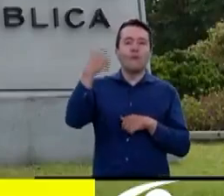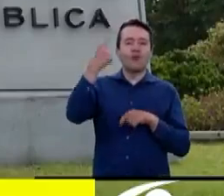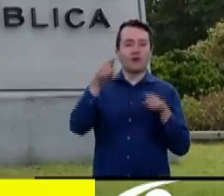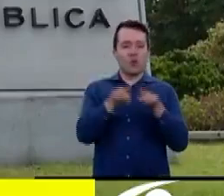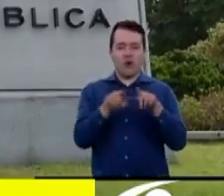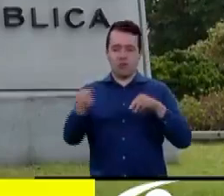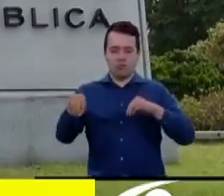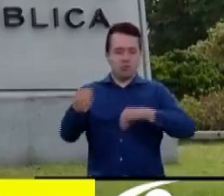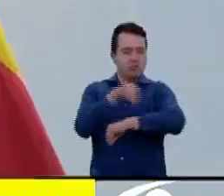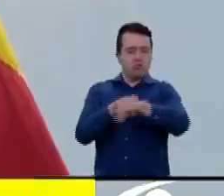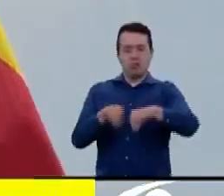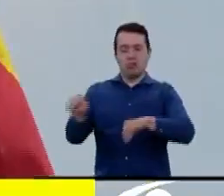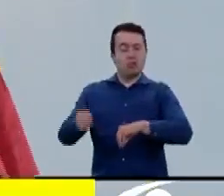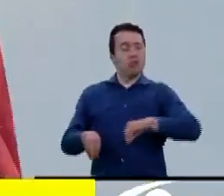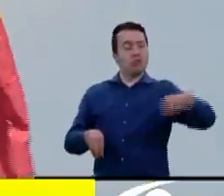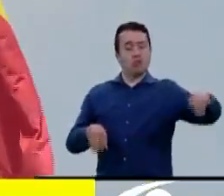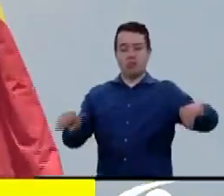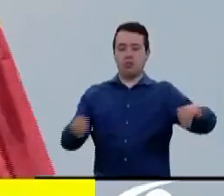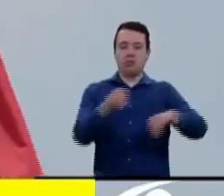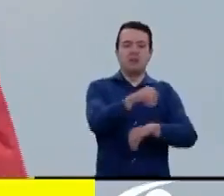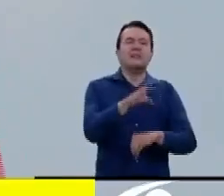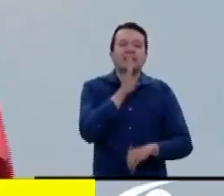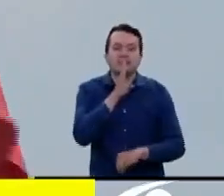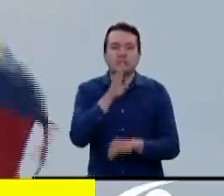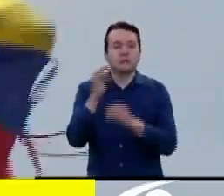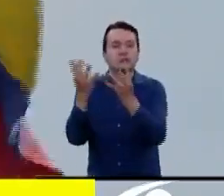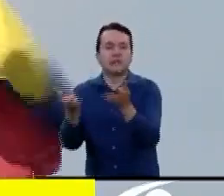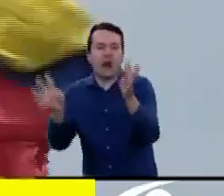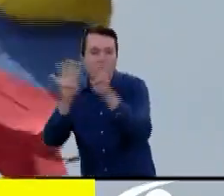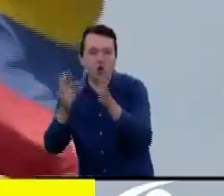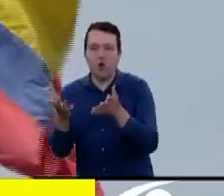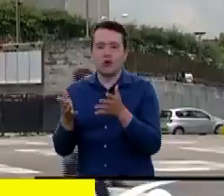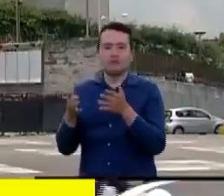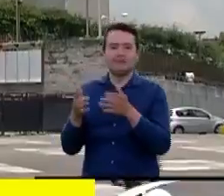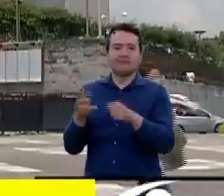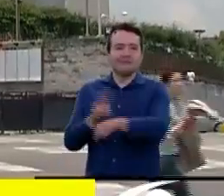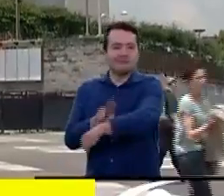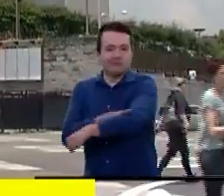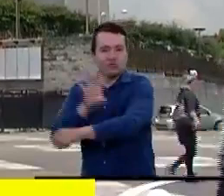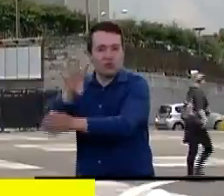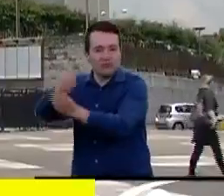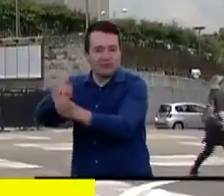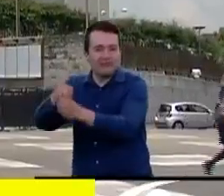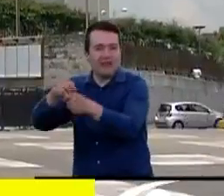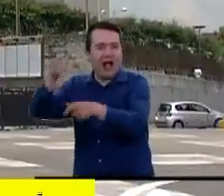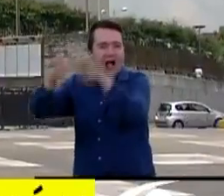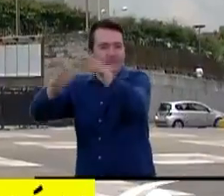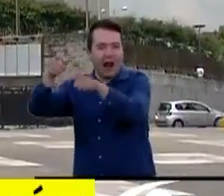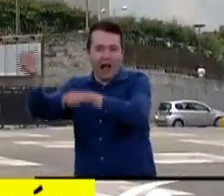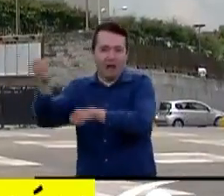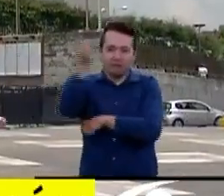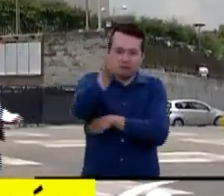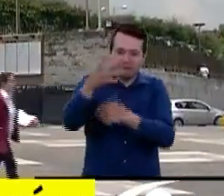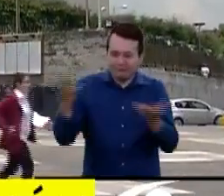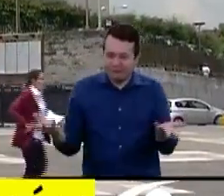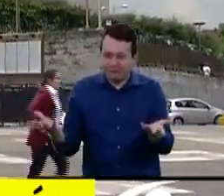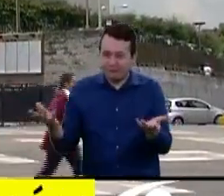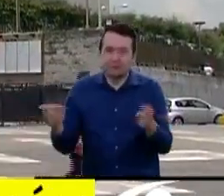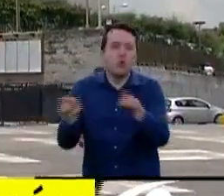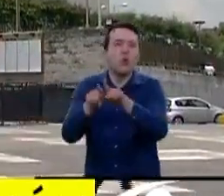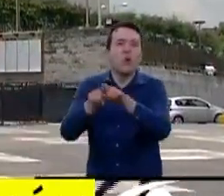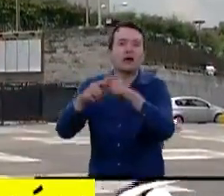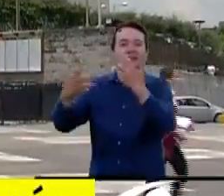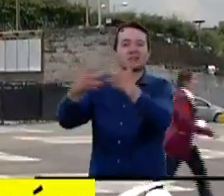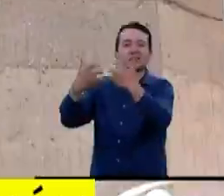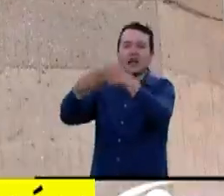sistema político colombiano, senadores, representantes a la Cámara. Y obviamente hay una especie de sistema en el que